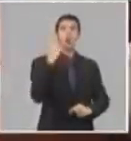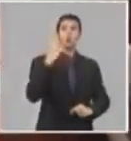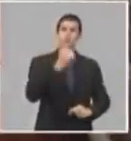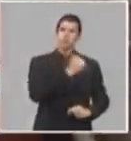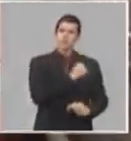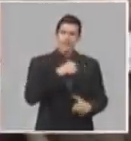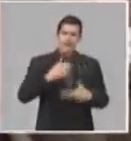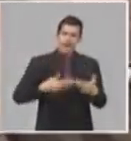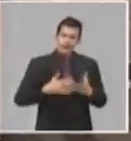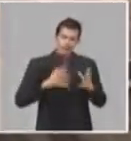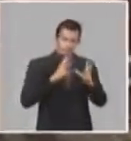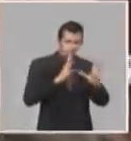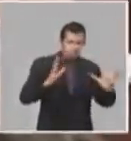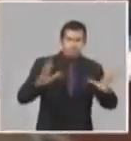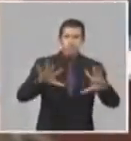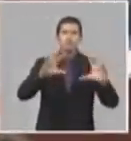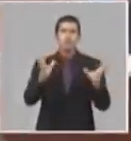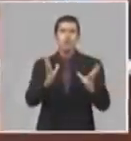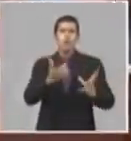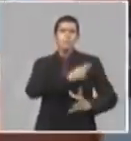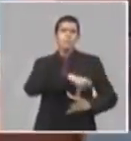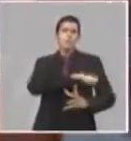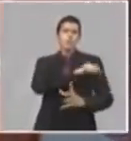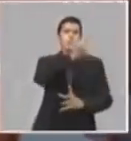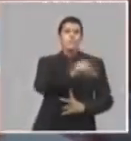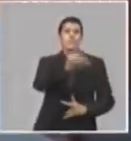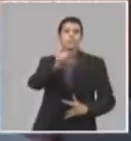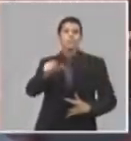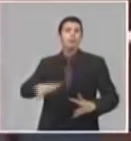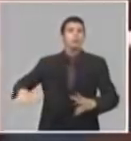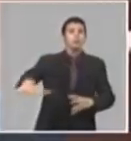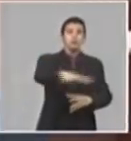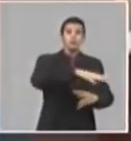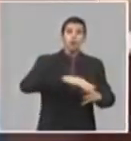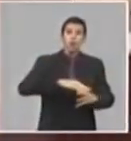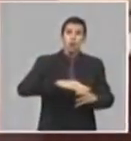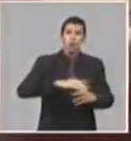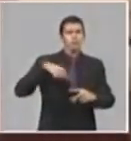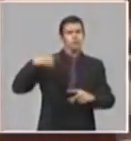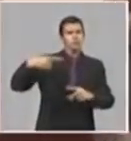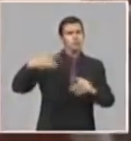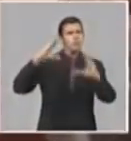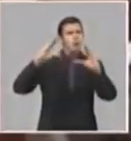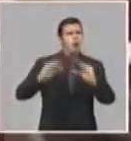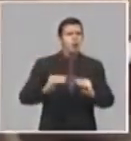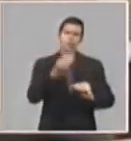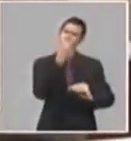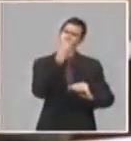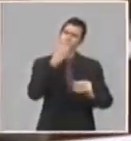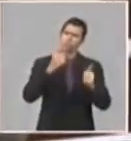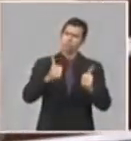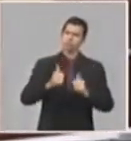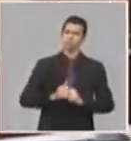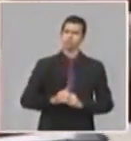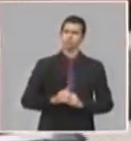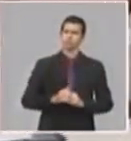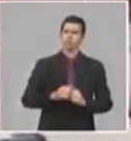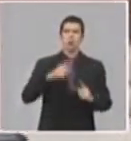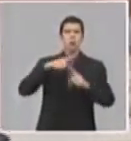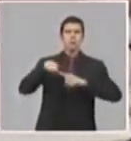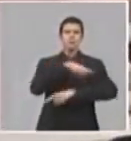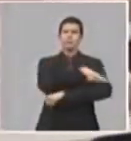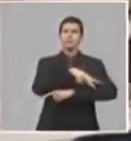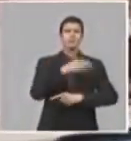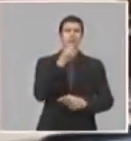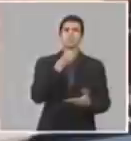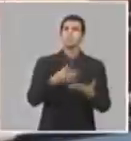mercados y compra el que puede y el que no, y eso no le interesa a nadie. Y aquí todos los días nos estamos gastando cuál es el per cápita